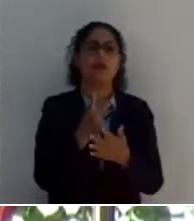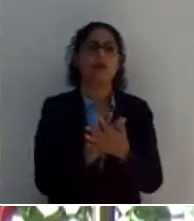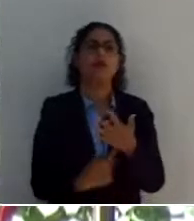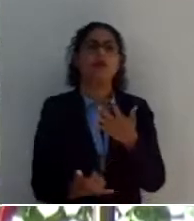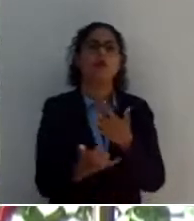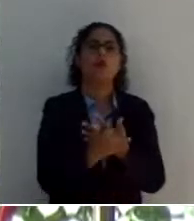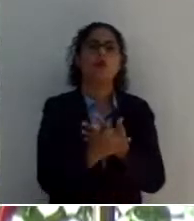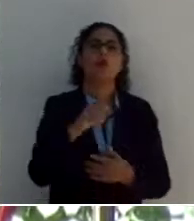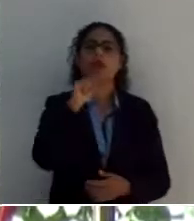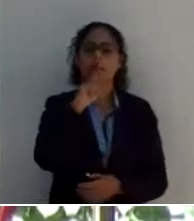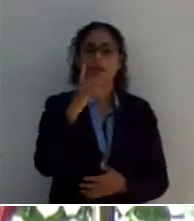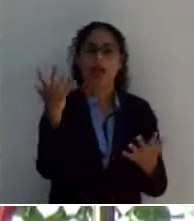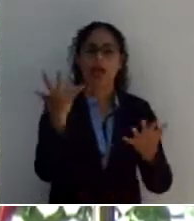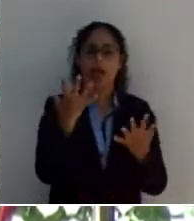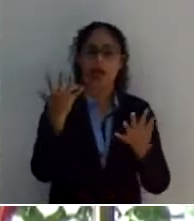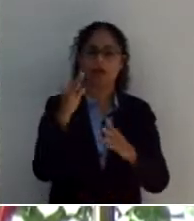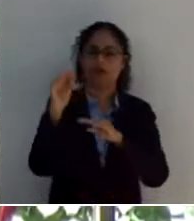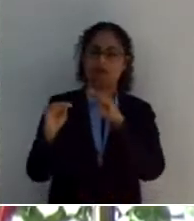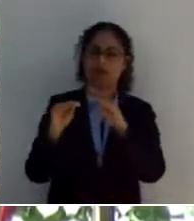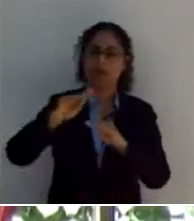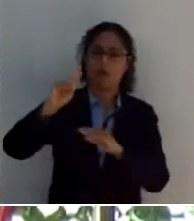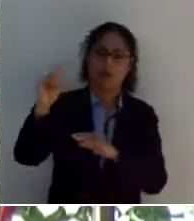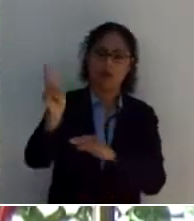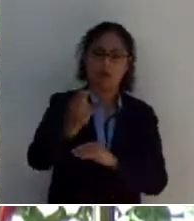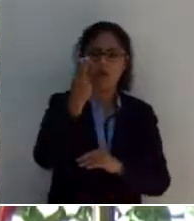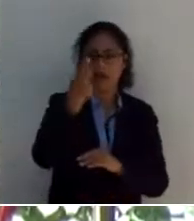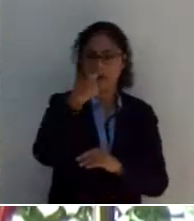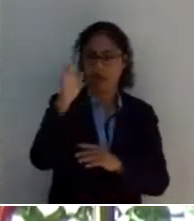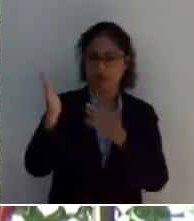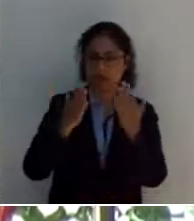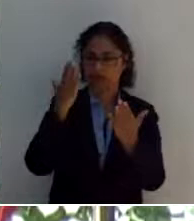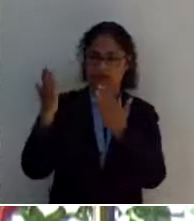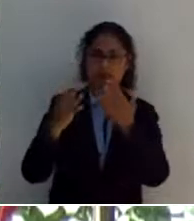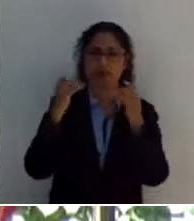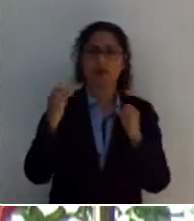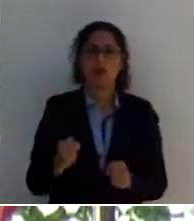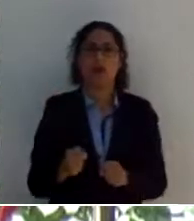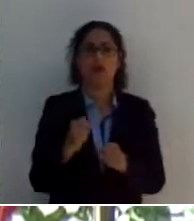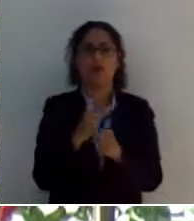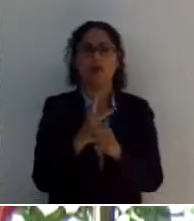crear la Universidad de la Seguridad Pública, para no